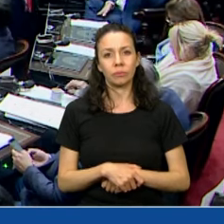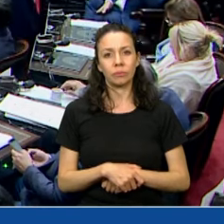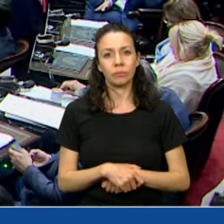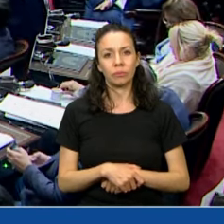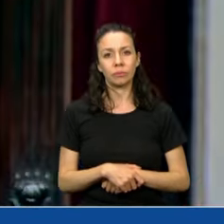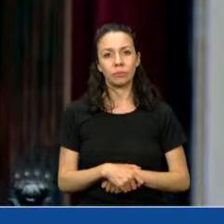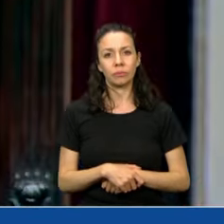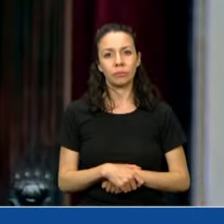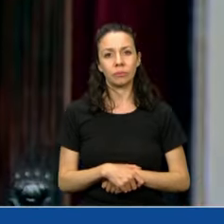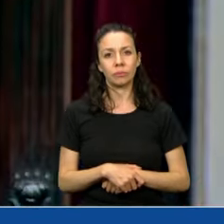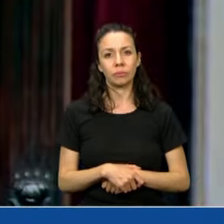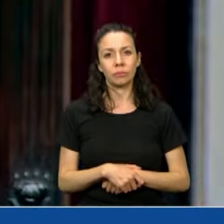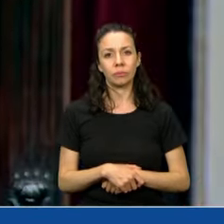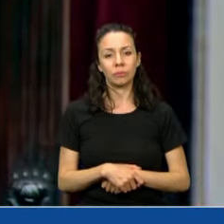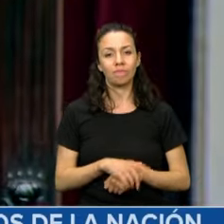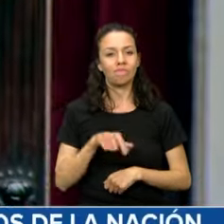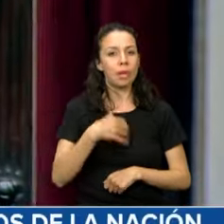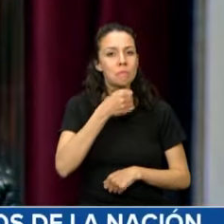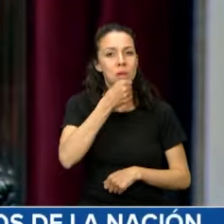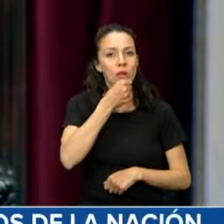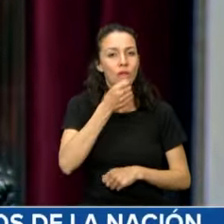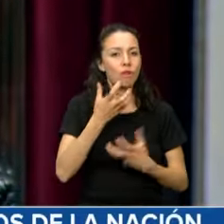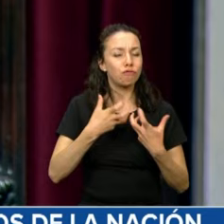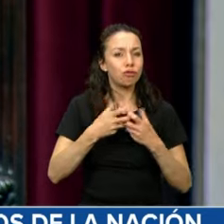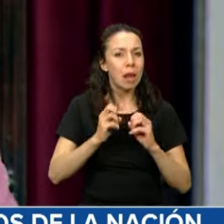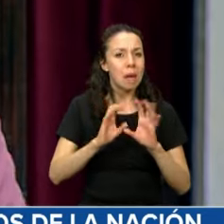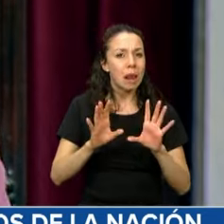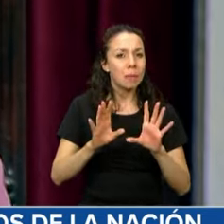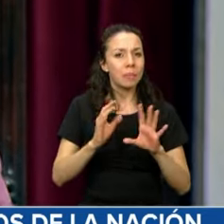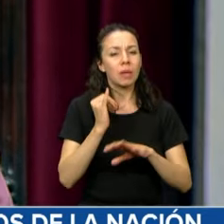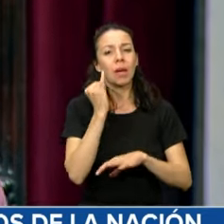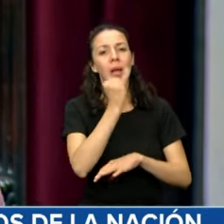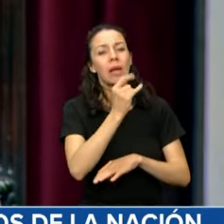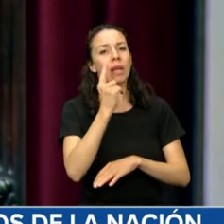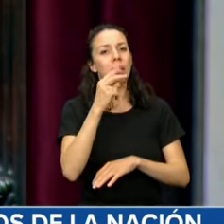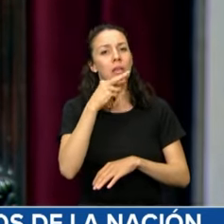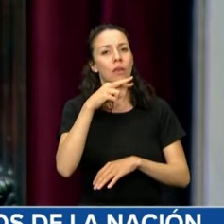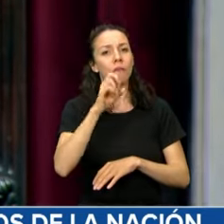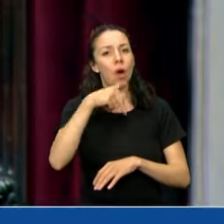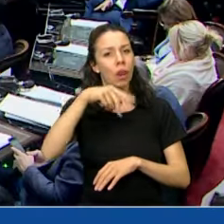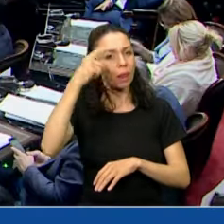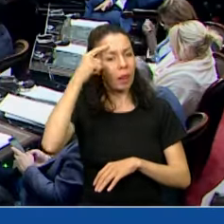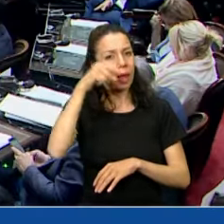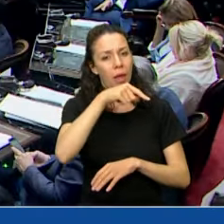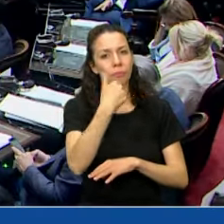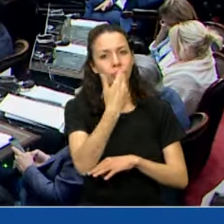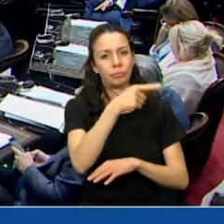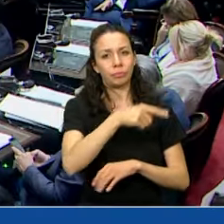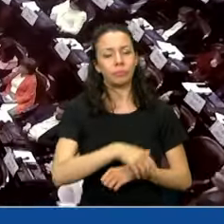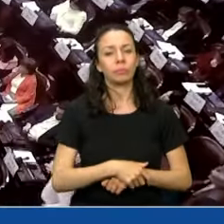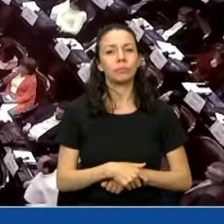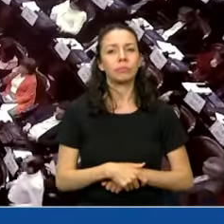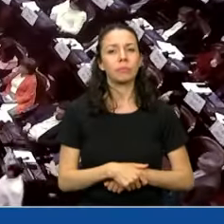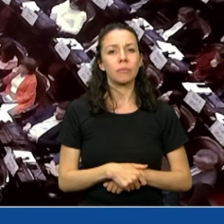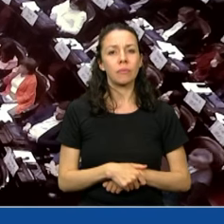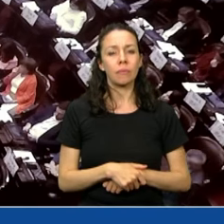gracias anda este micrófono diputado en uso de la palabra